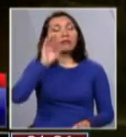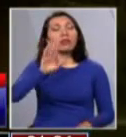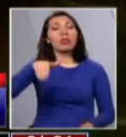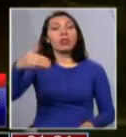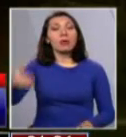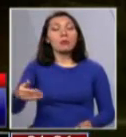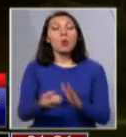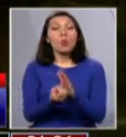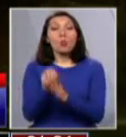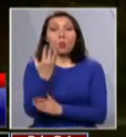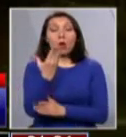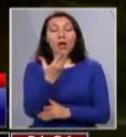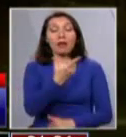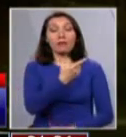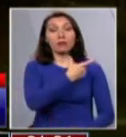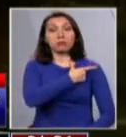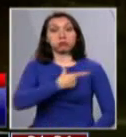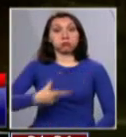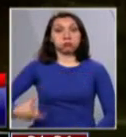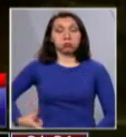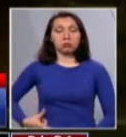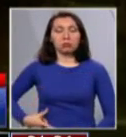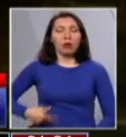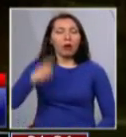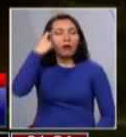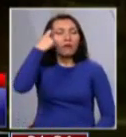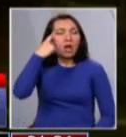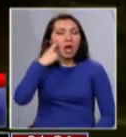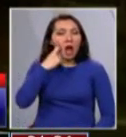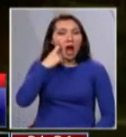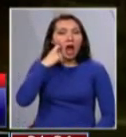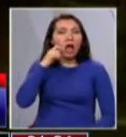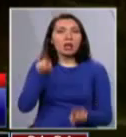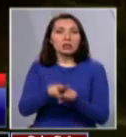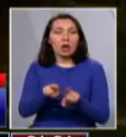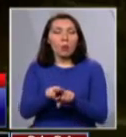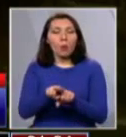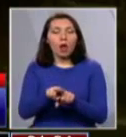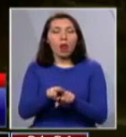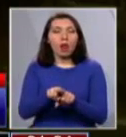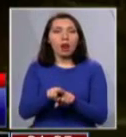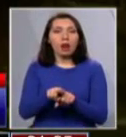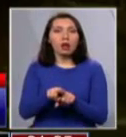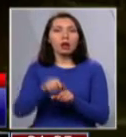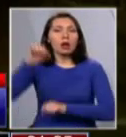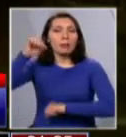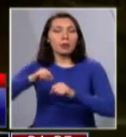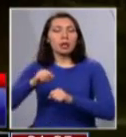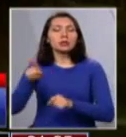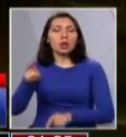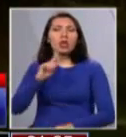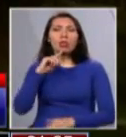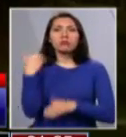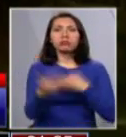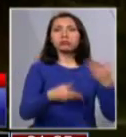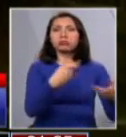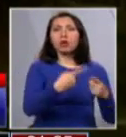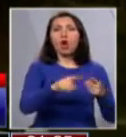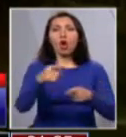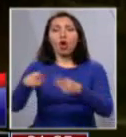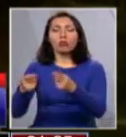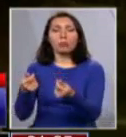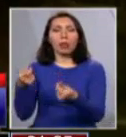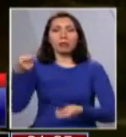el nuevo gobierno podría vengarse efectivamente no es cierto de las empresas que le dieron al candidato rival